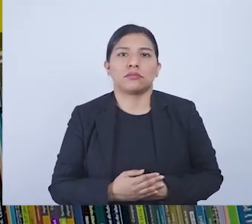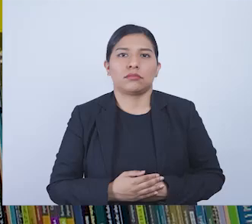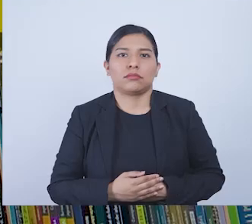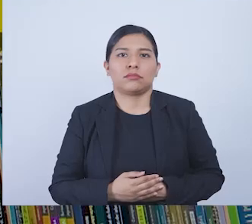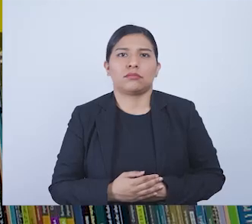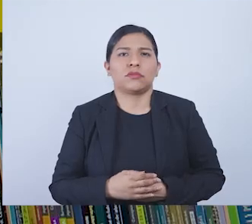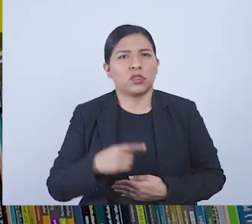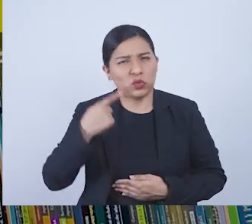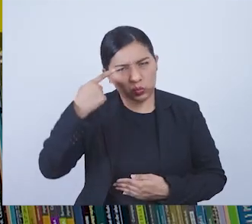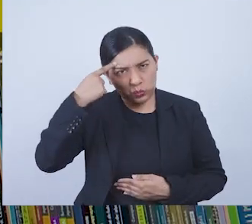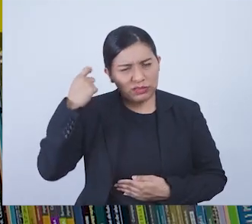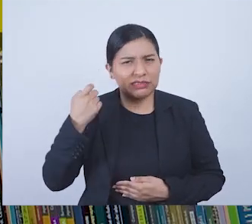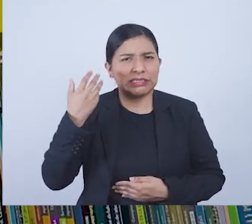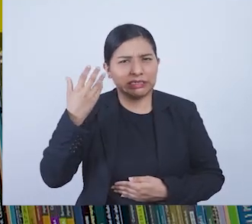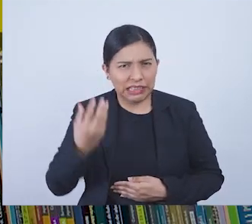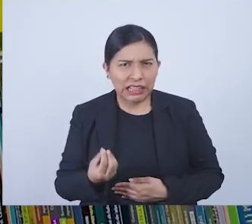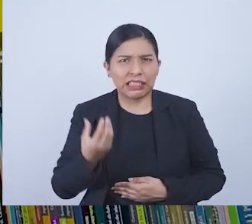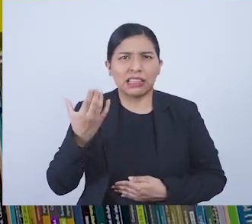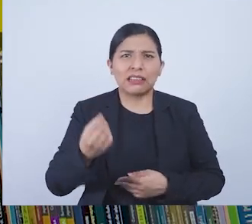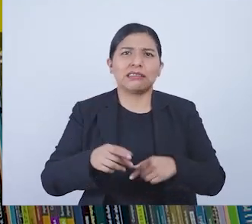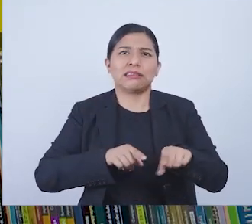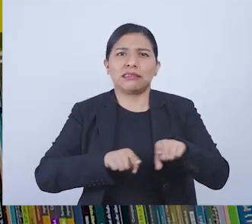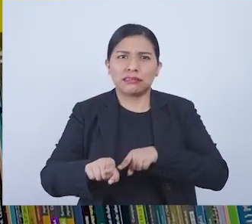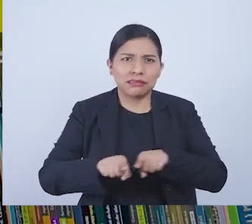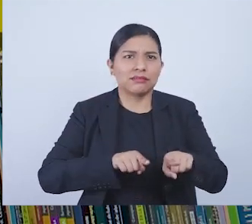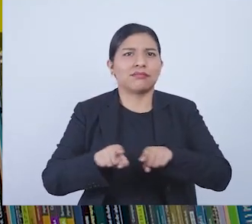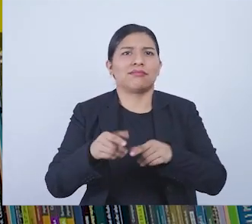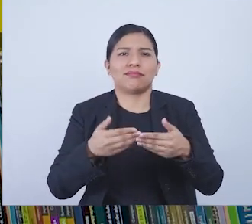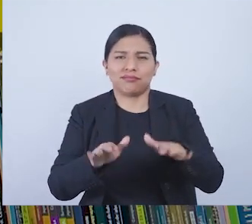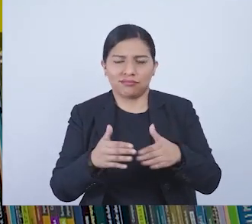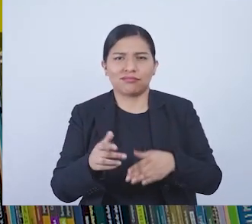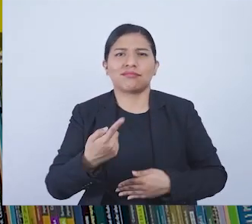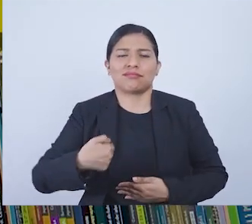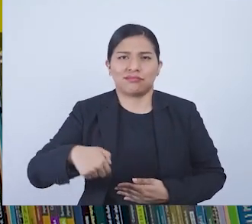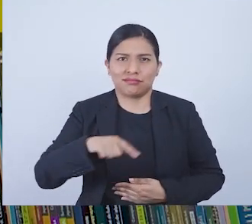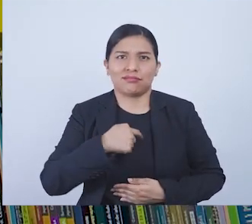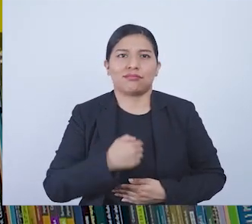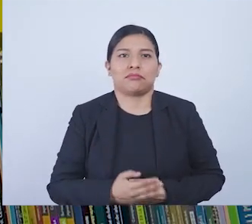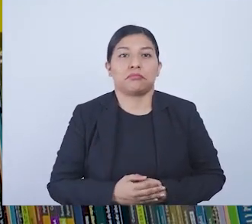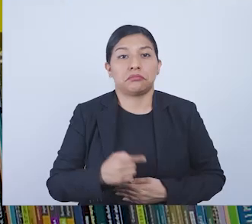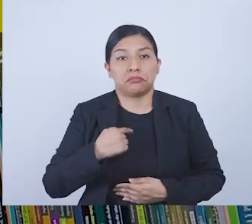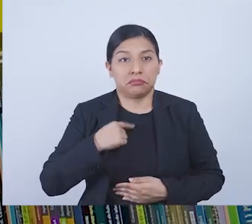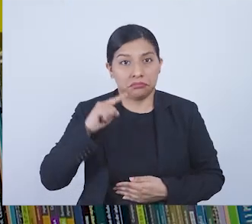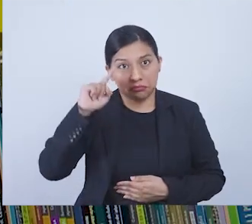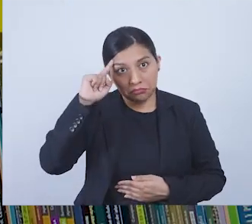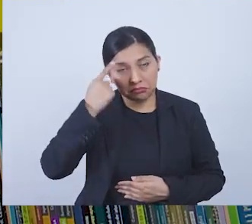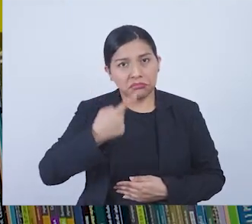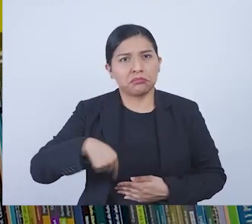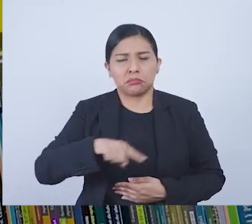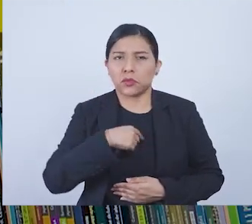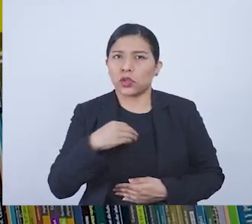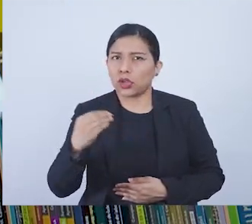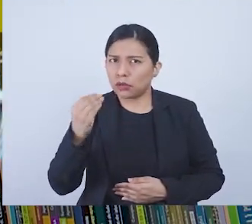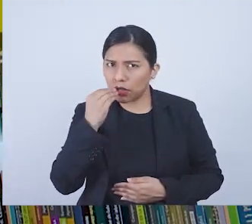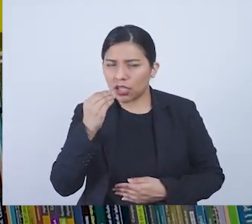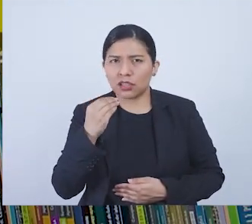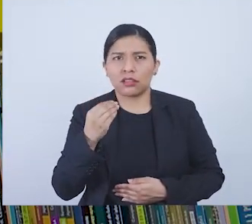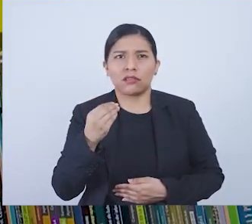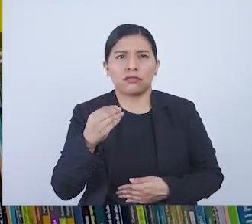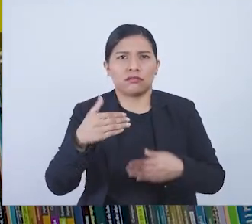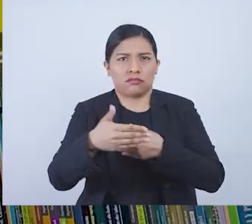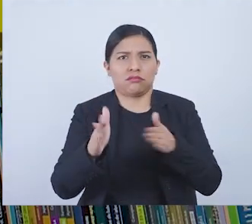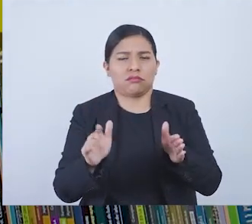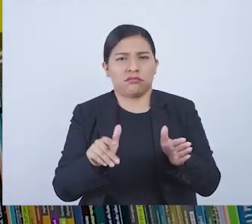pasábamos todo el día, había una convivencia, los profesores ahí vivían también y creo que teníamos alimentación, hospedaje, a